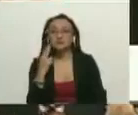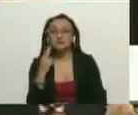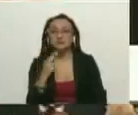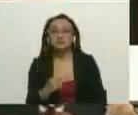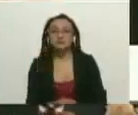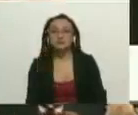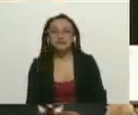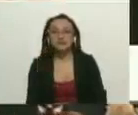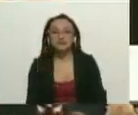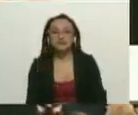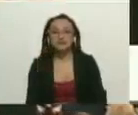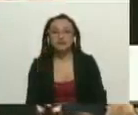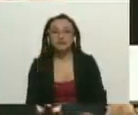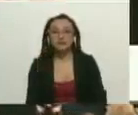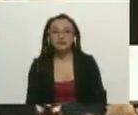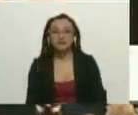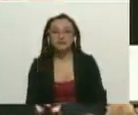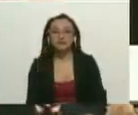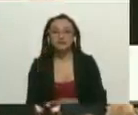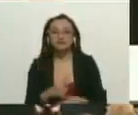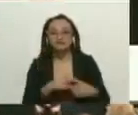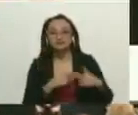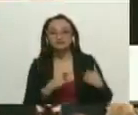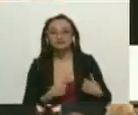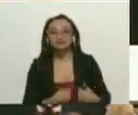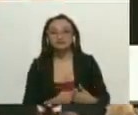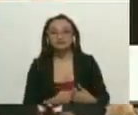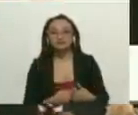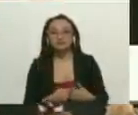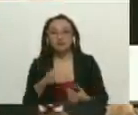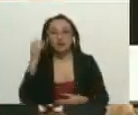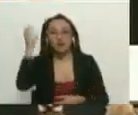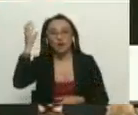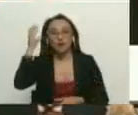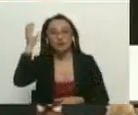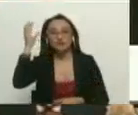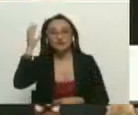que la debemos llevar acá, en el corazón y en la conciencia.